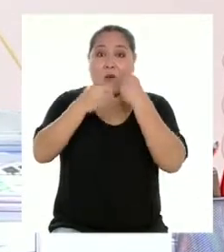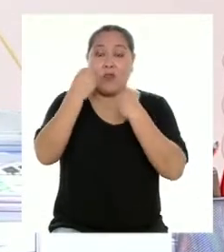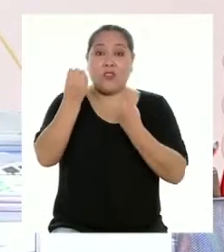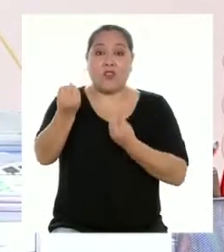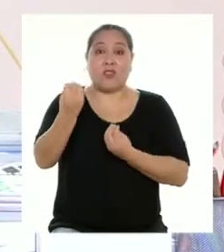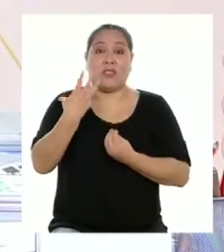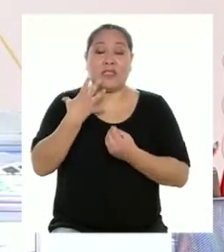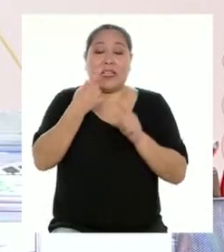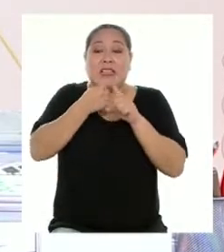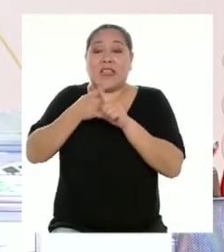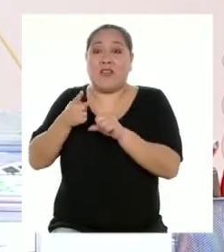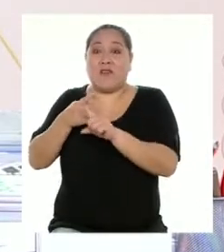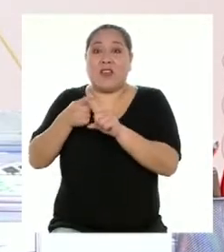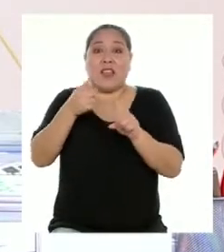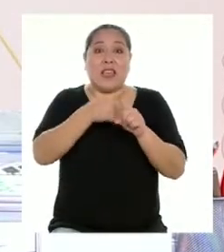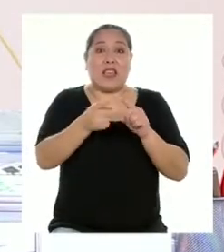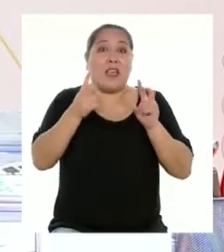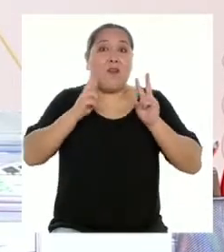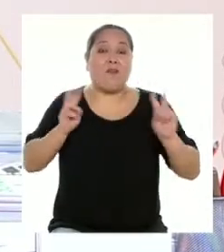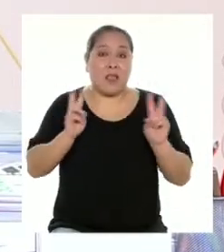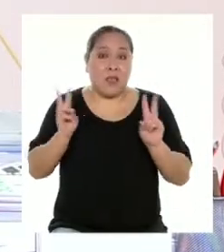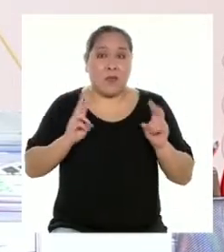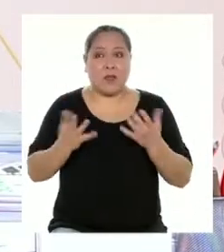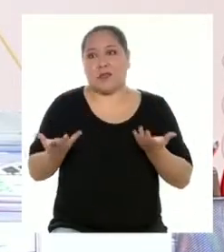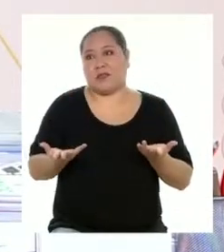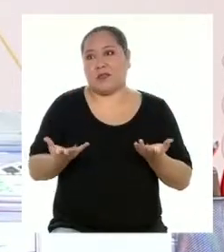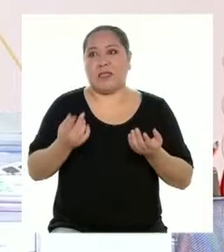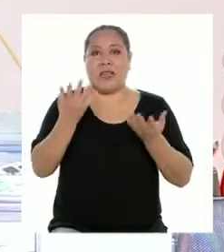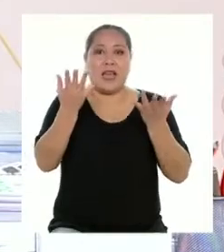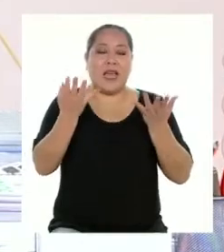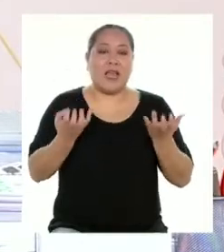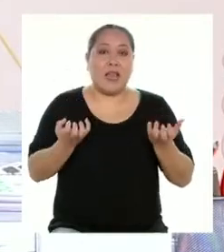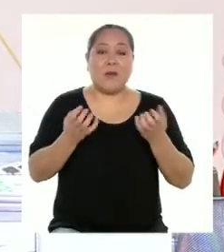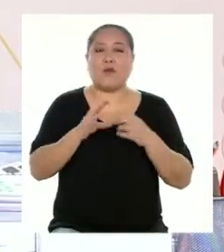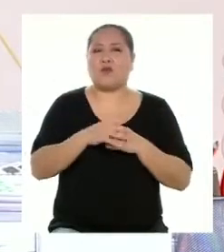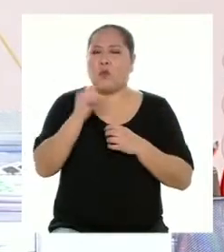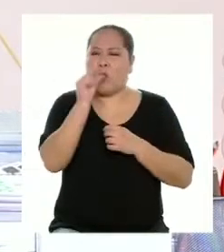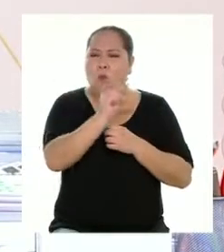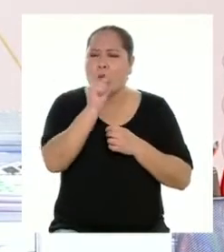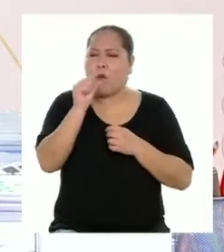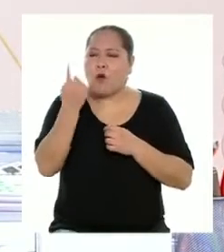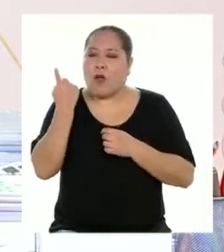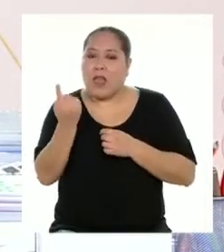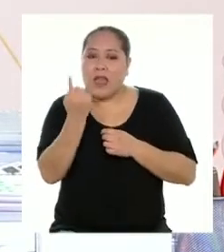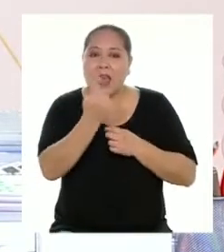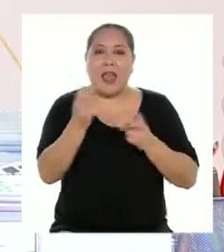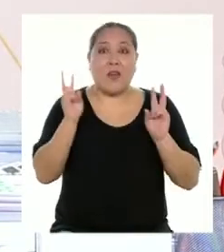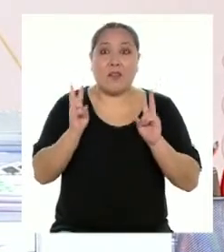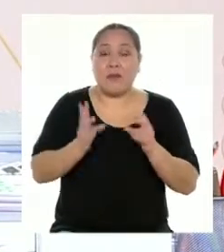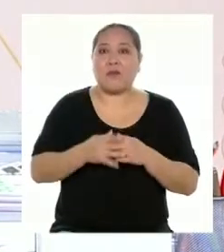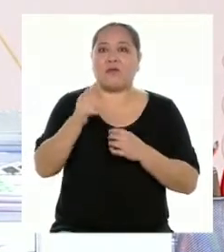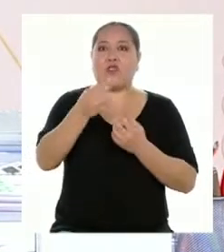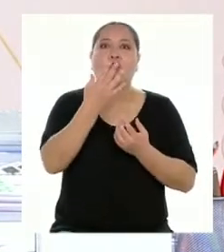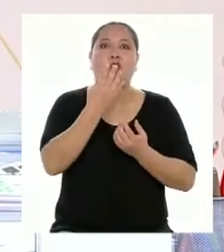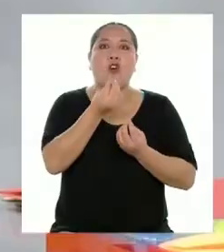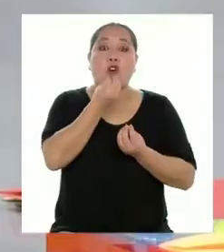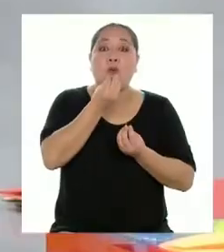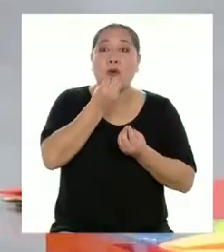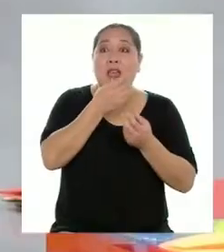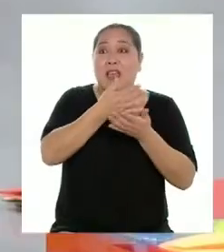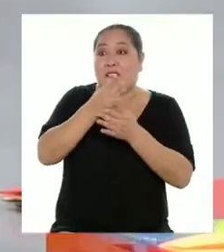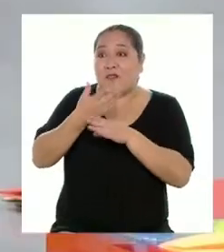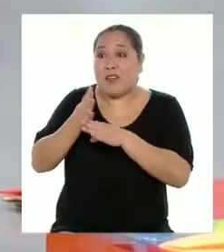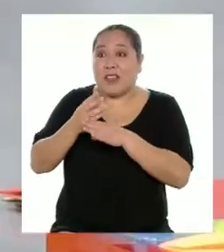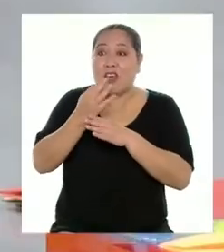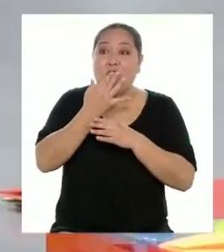que tienen distintos tipos de vitaminas. Así que si queremos un poco de cada vitamina, una comida colorida es la solución.